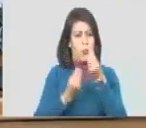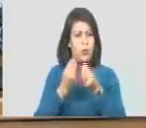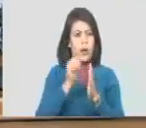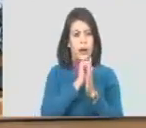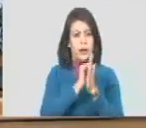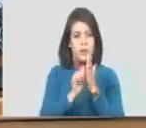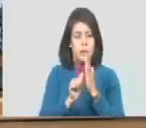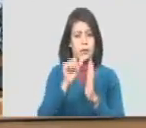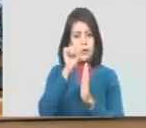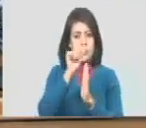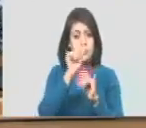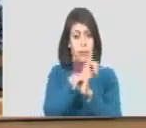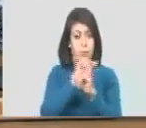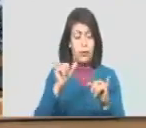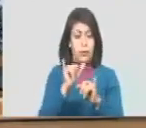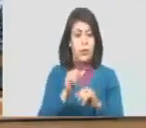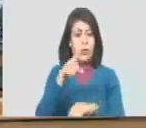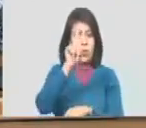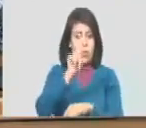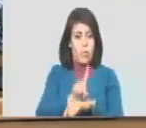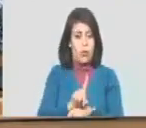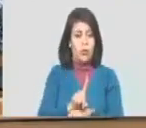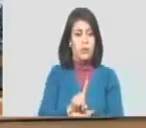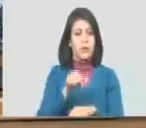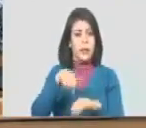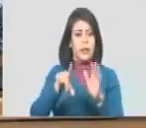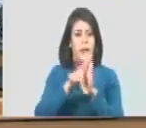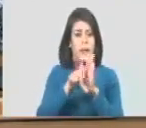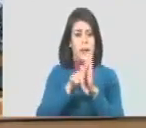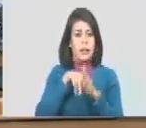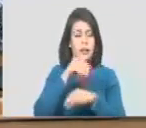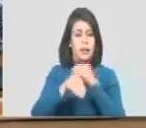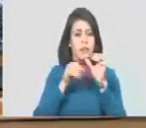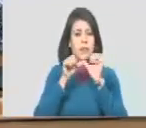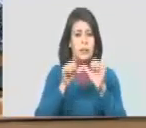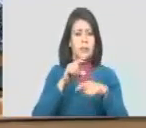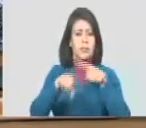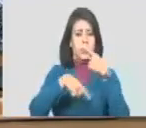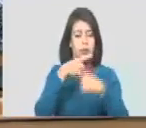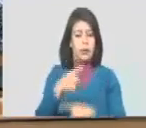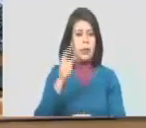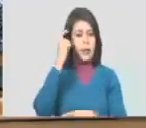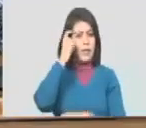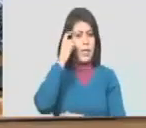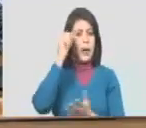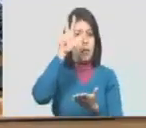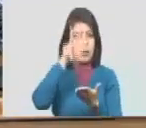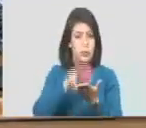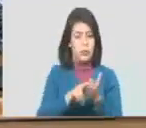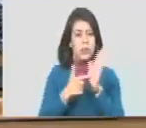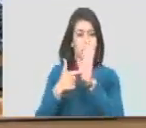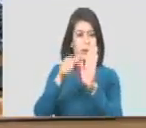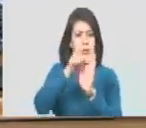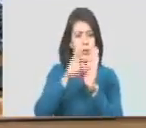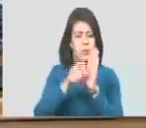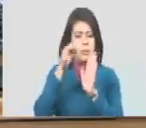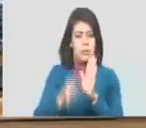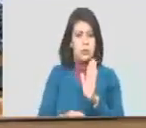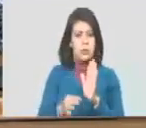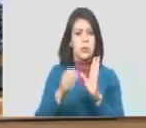manera. Disposición final única. Esta ley entrará en vigencia a partir de la fecha de su publicación en la